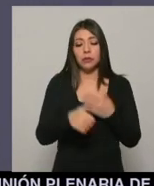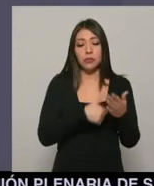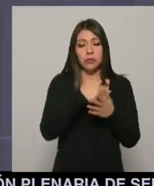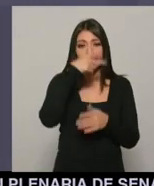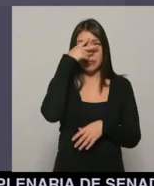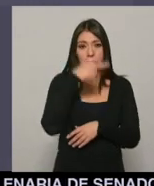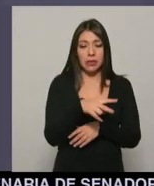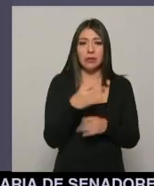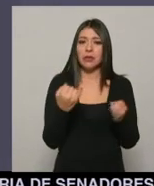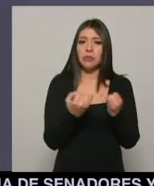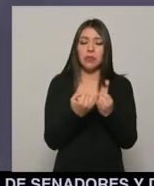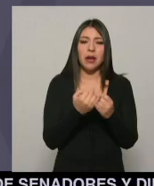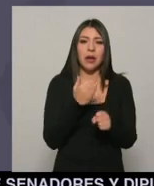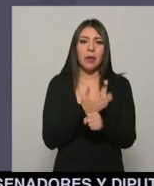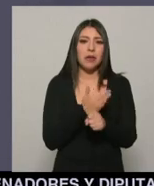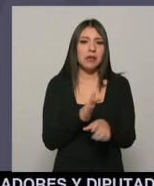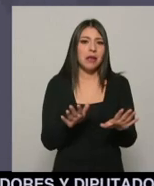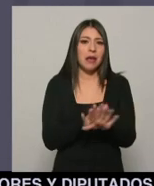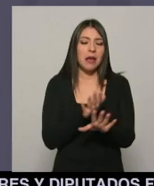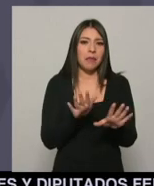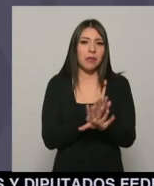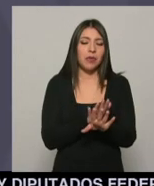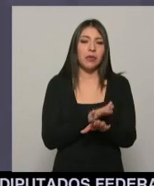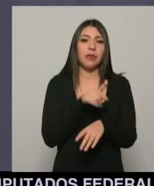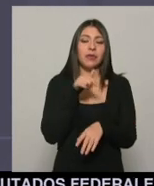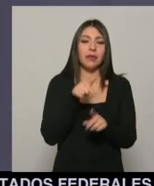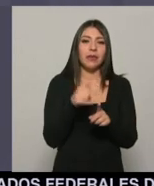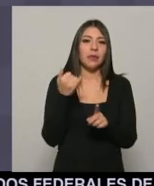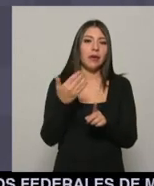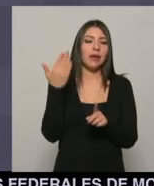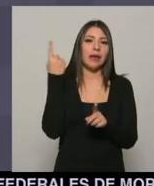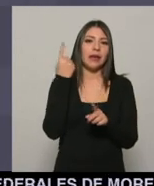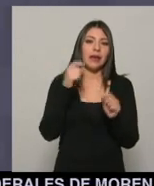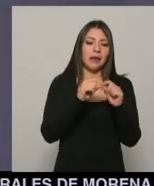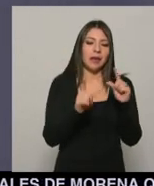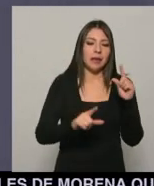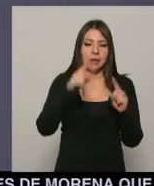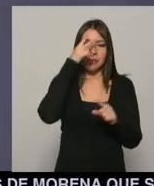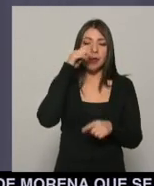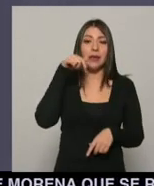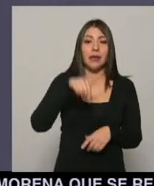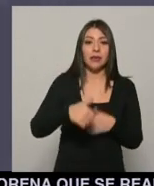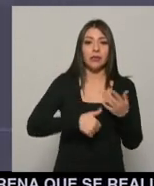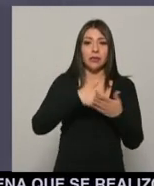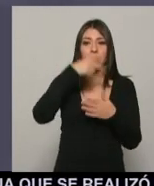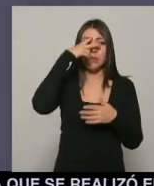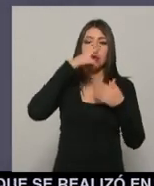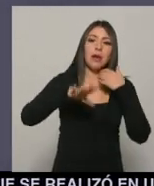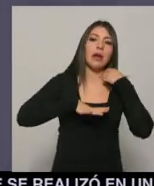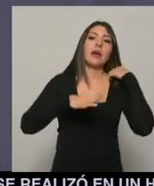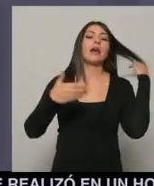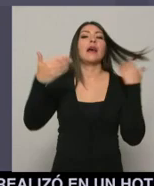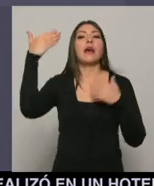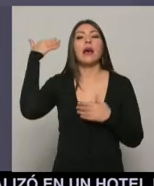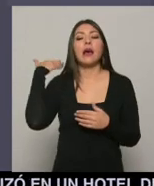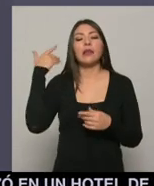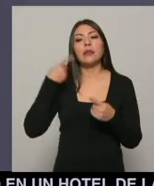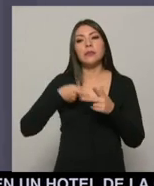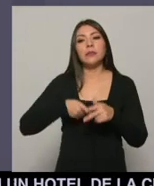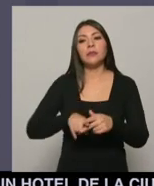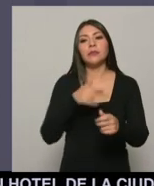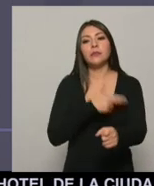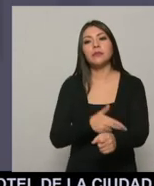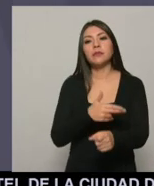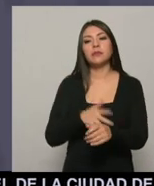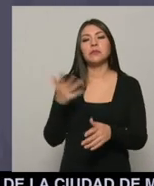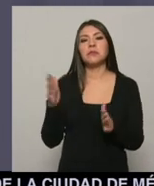país, aunque la ciudad con cierta anticipación. Hay una serie de líneas que empezaron en la Ciudad de México